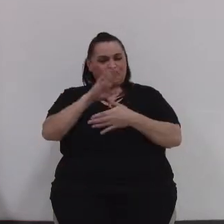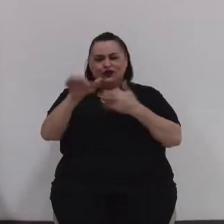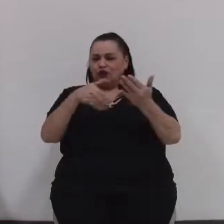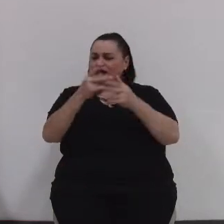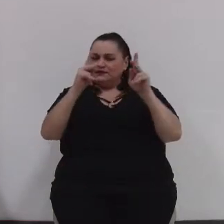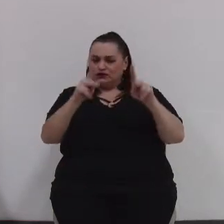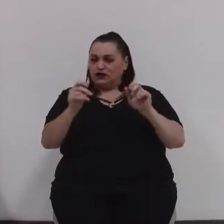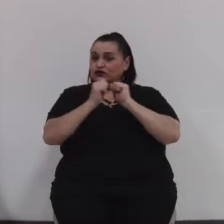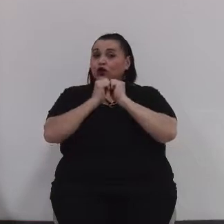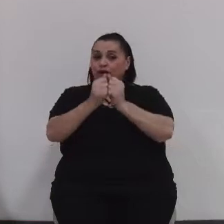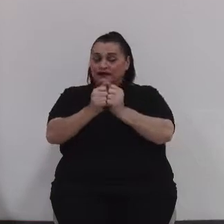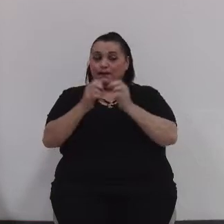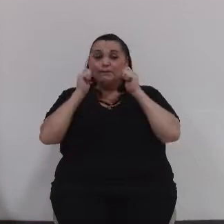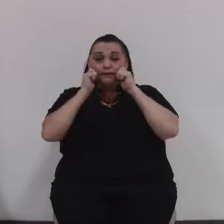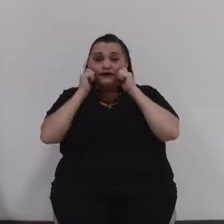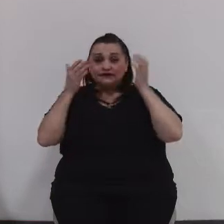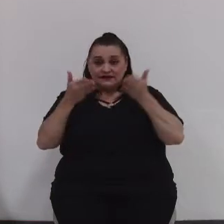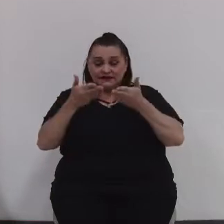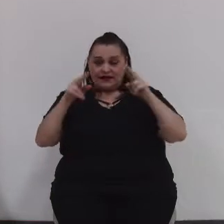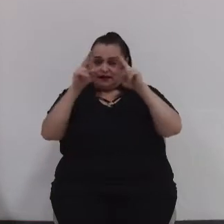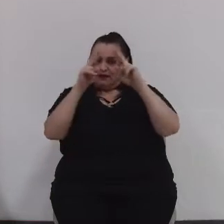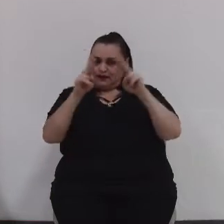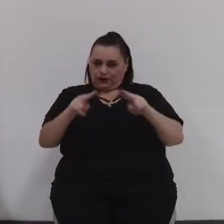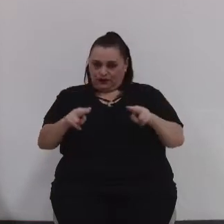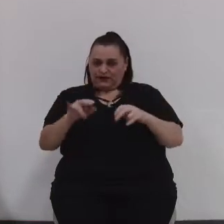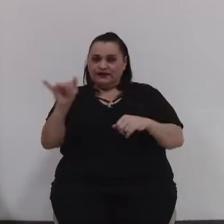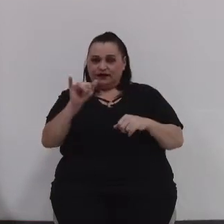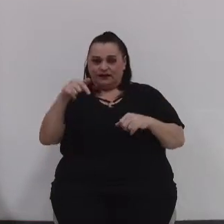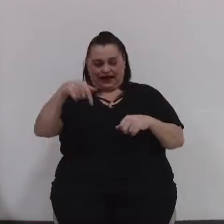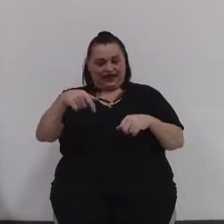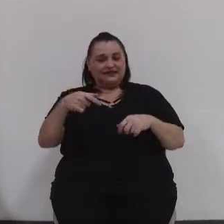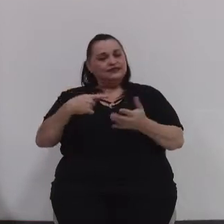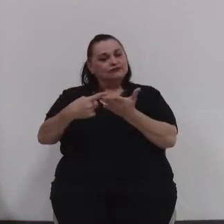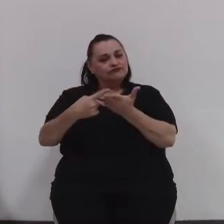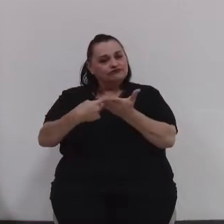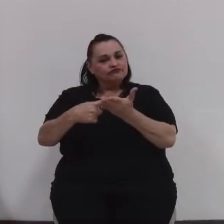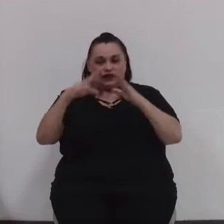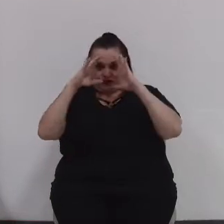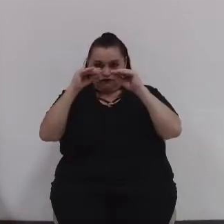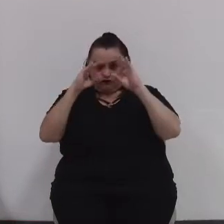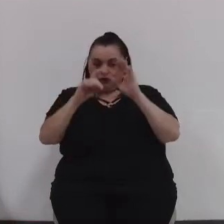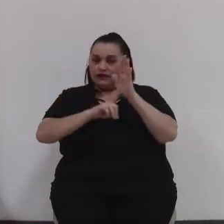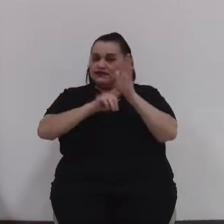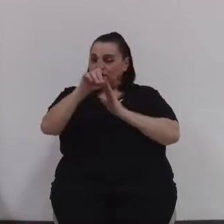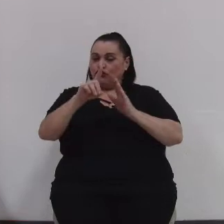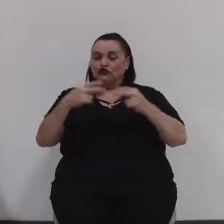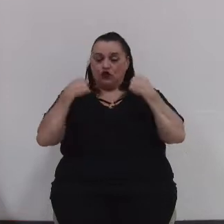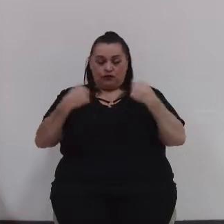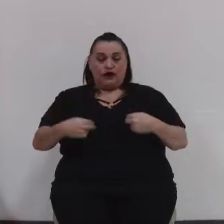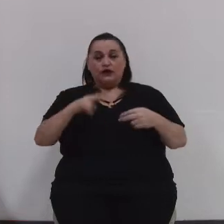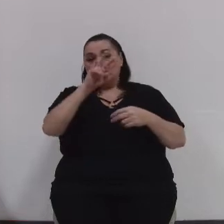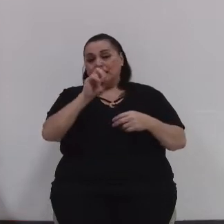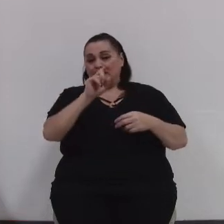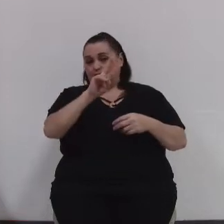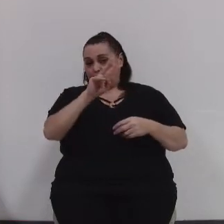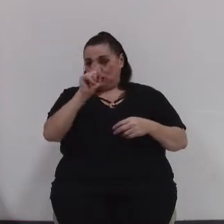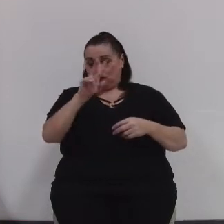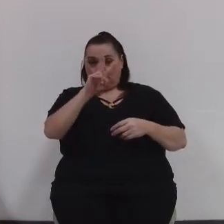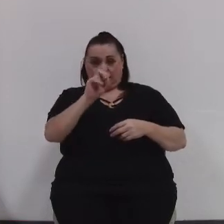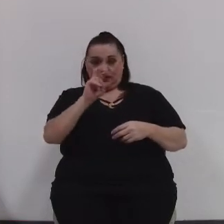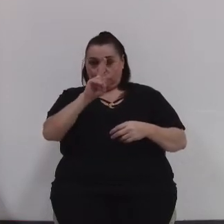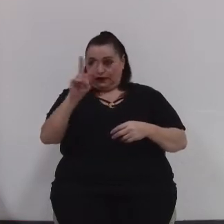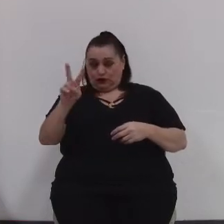nos acompañan presencial y virtualmente en este panel sobre el Informe de Desarrollo Humano 2021-2022. Aprovecho